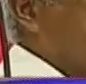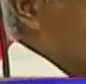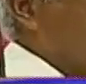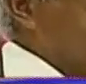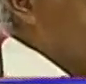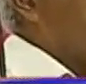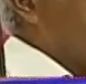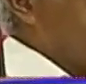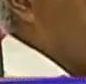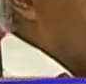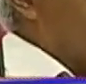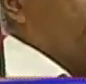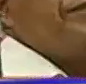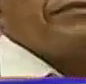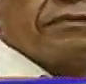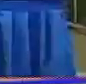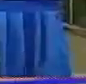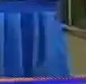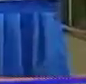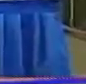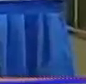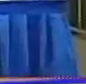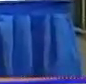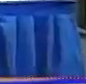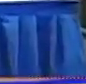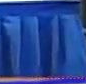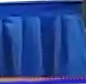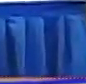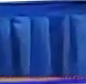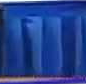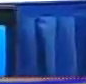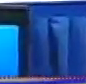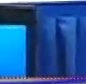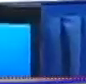Eva, yo no estoy equivocado.